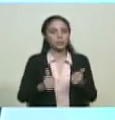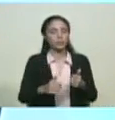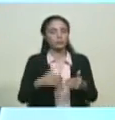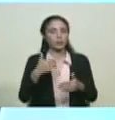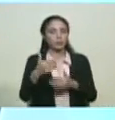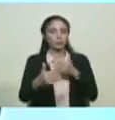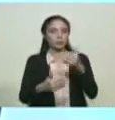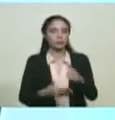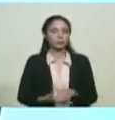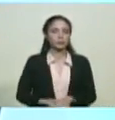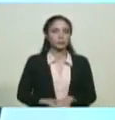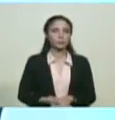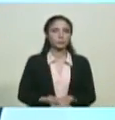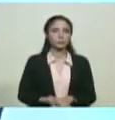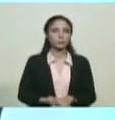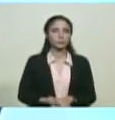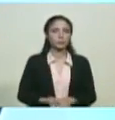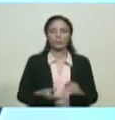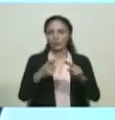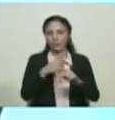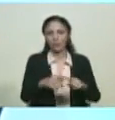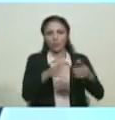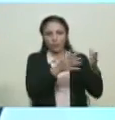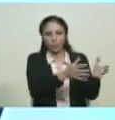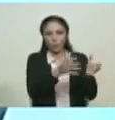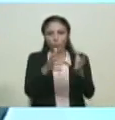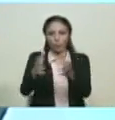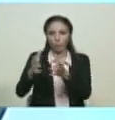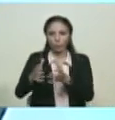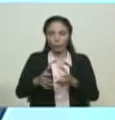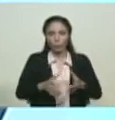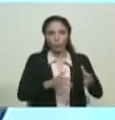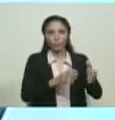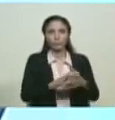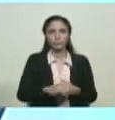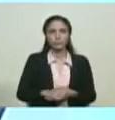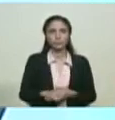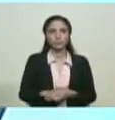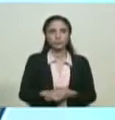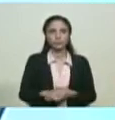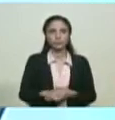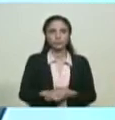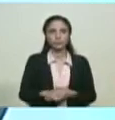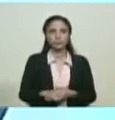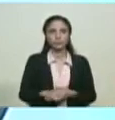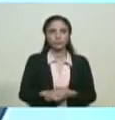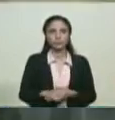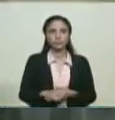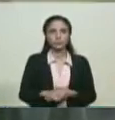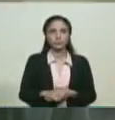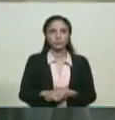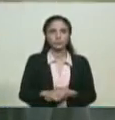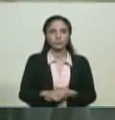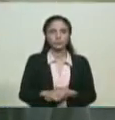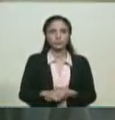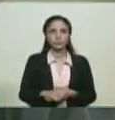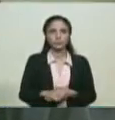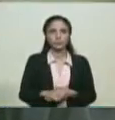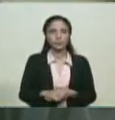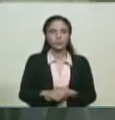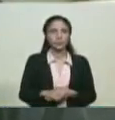iniciado la construcción de las estructuras de base territorializadas verdad yo quisiera que compañero amelia